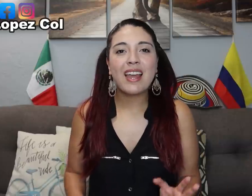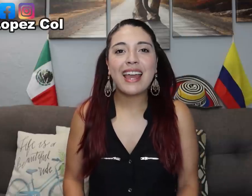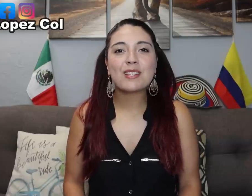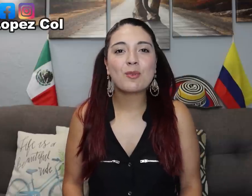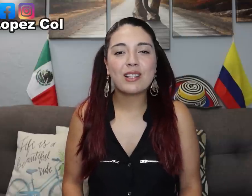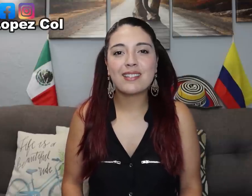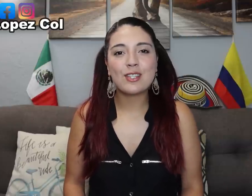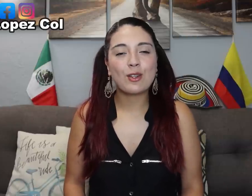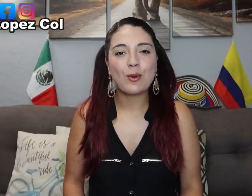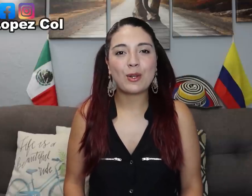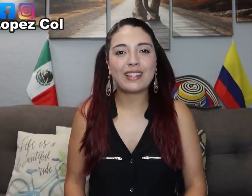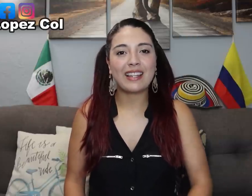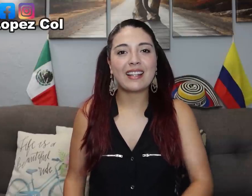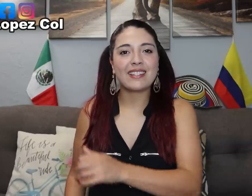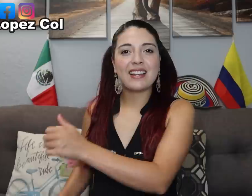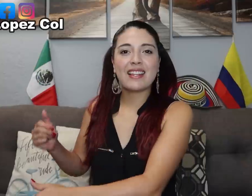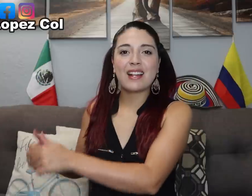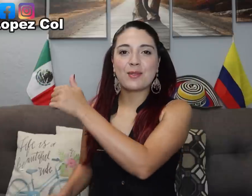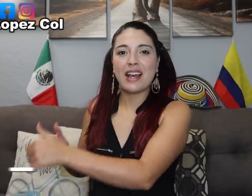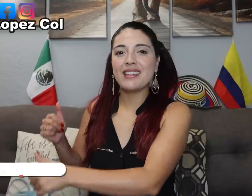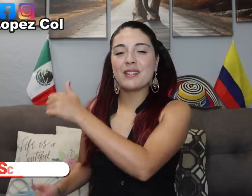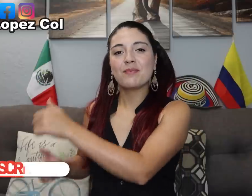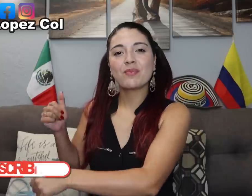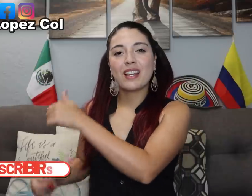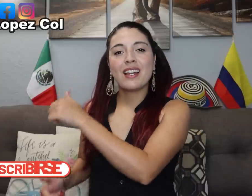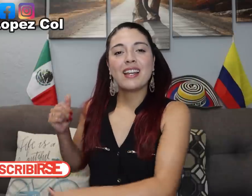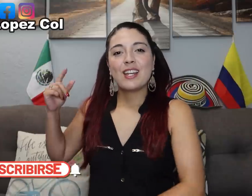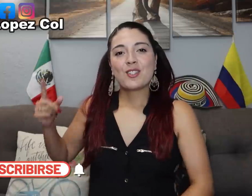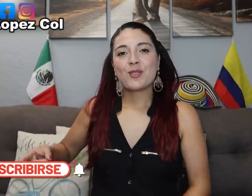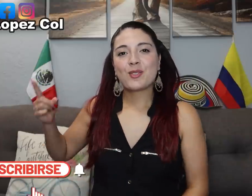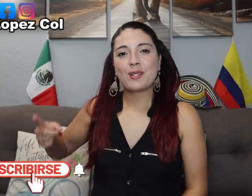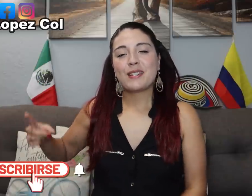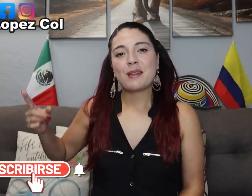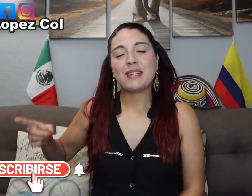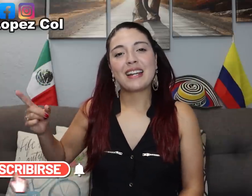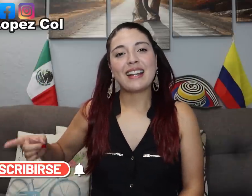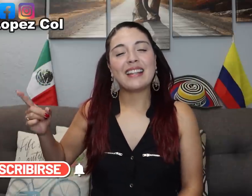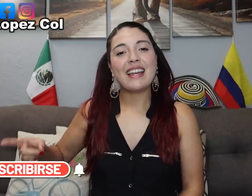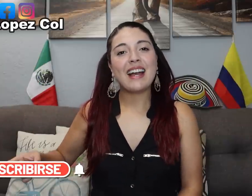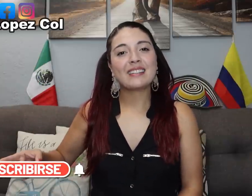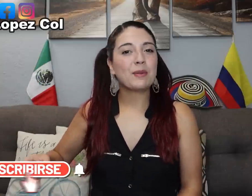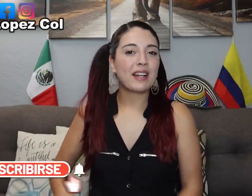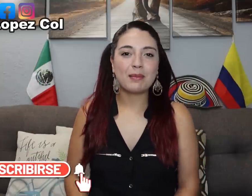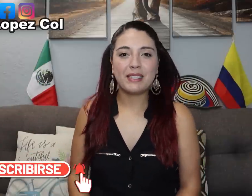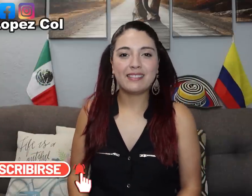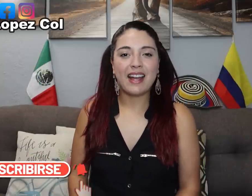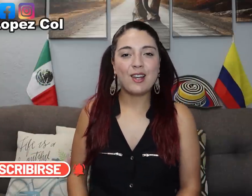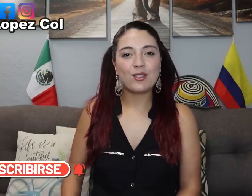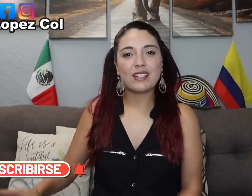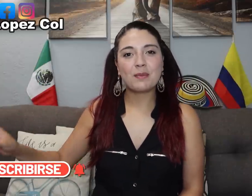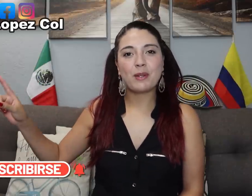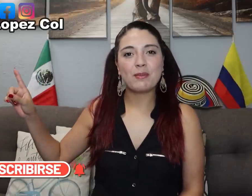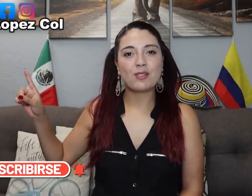videos. Es muy sencillo, lo único que tienen que hacer es dejar su like, suscribirse a mi canal y a activar la